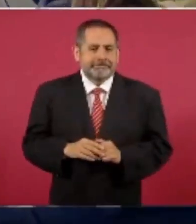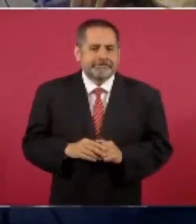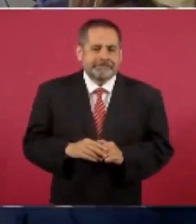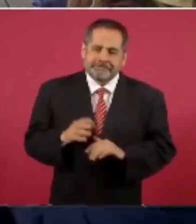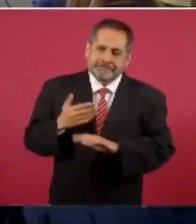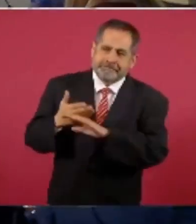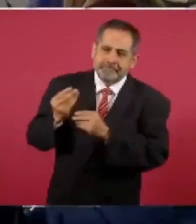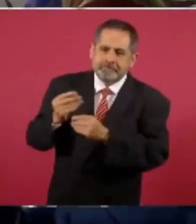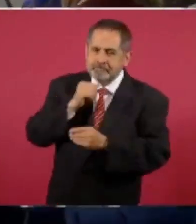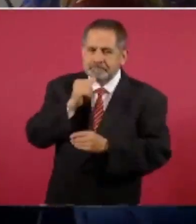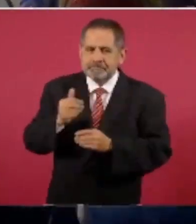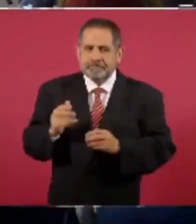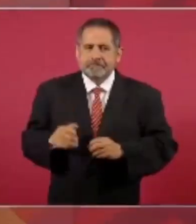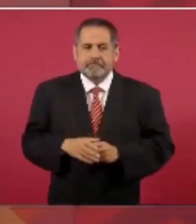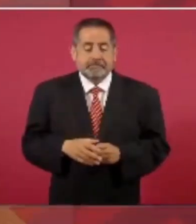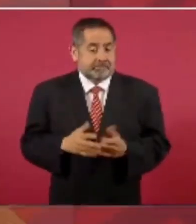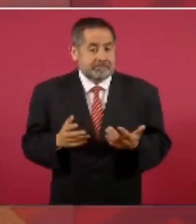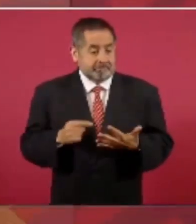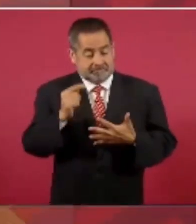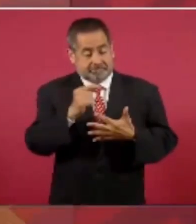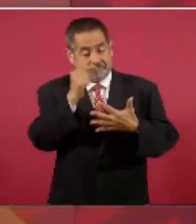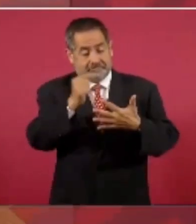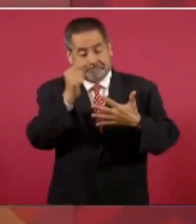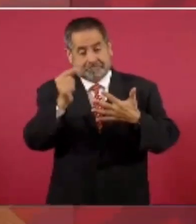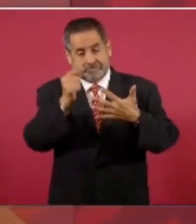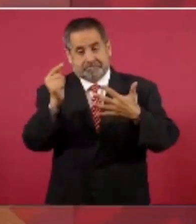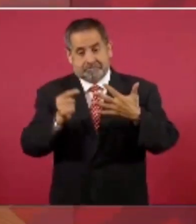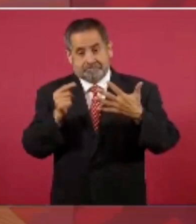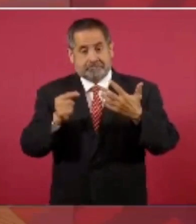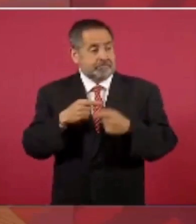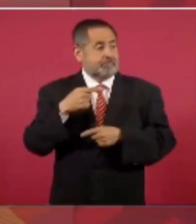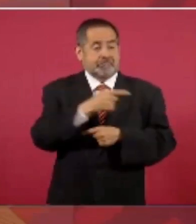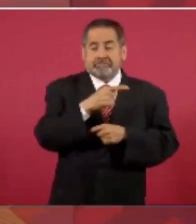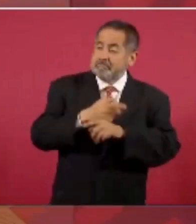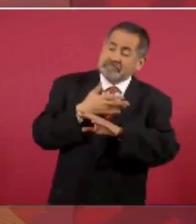tranquilidad. Es todo.